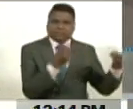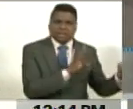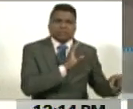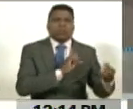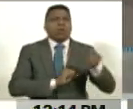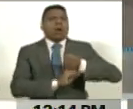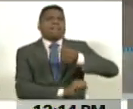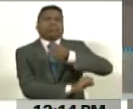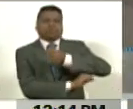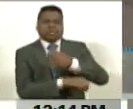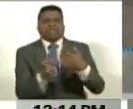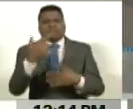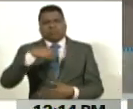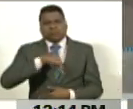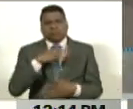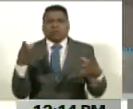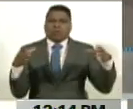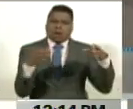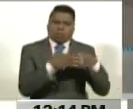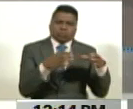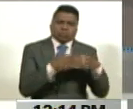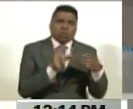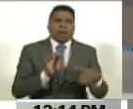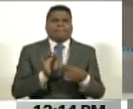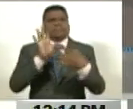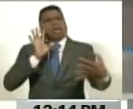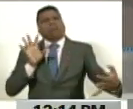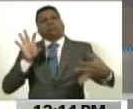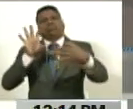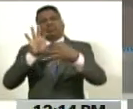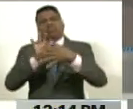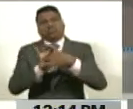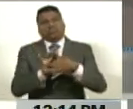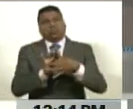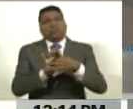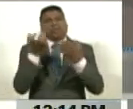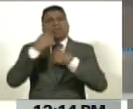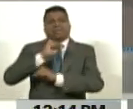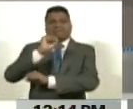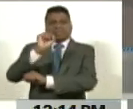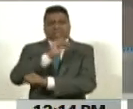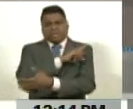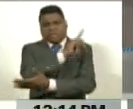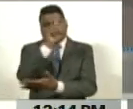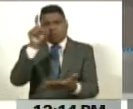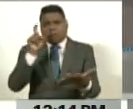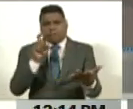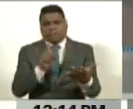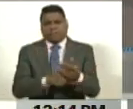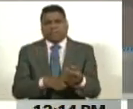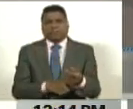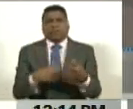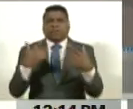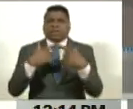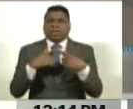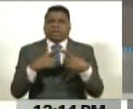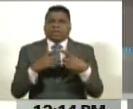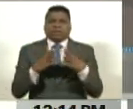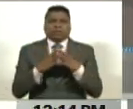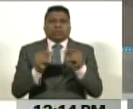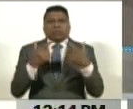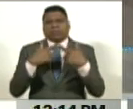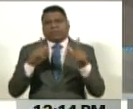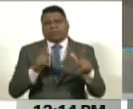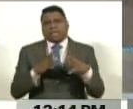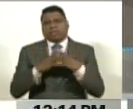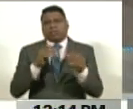con los cuales nos vamos a reunir y unir en pro de defender lo que es el libre ejercicio político